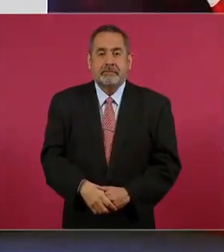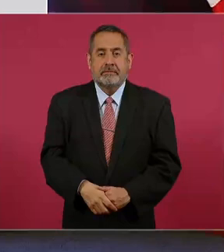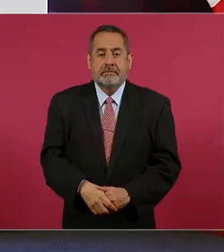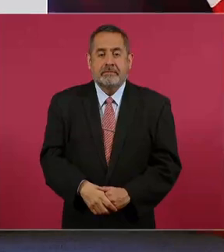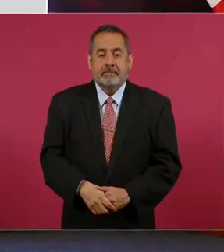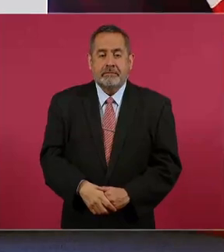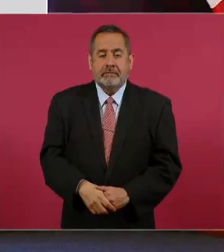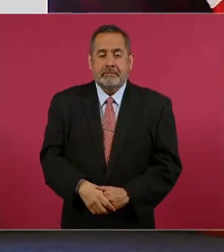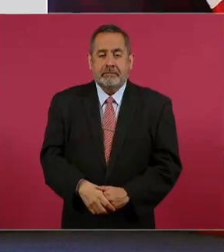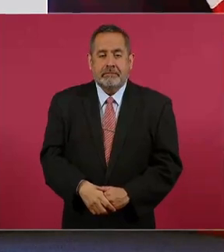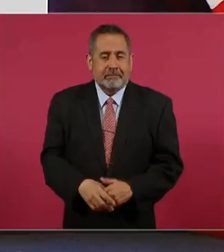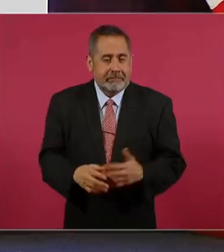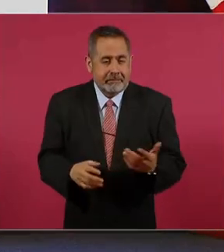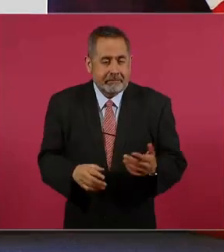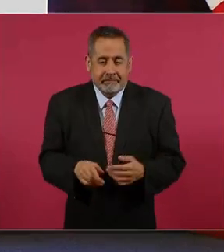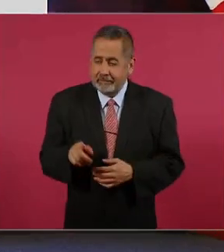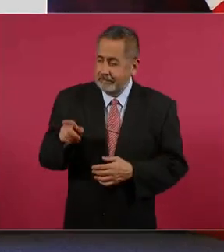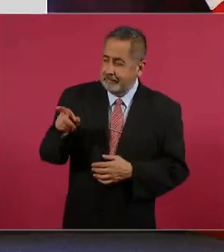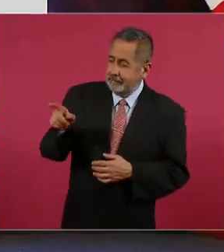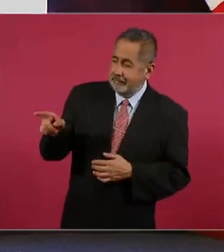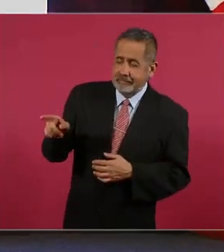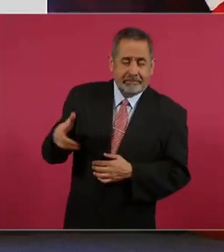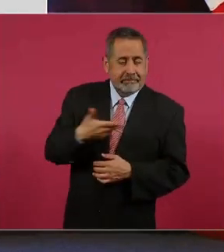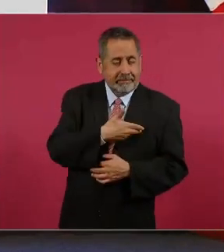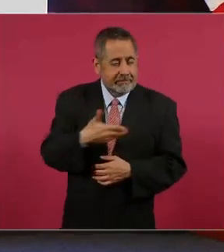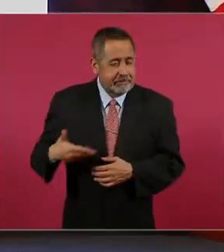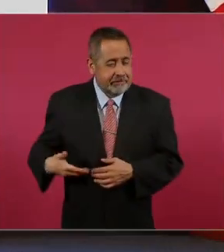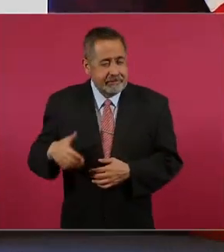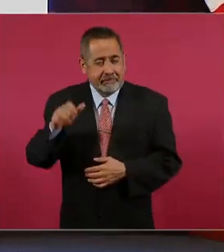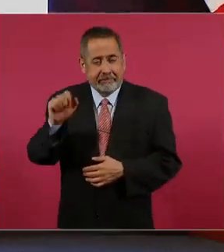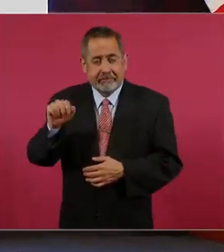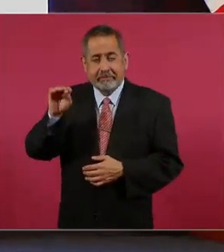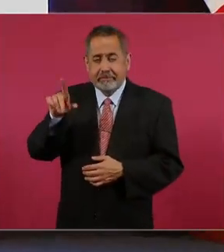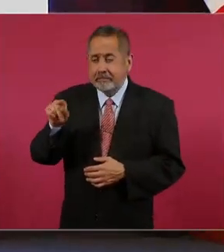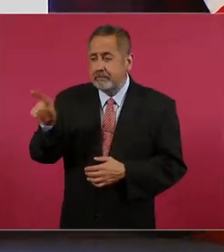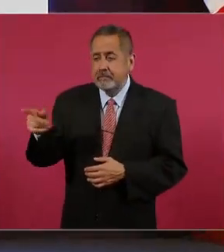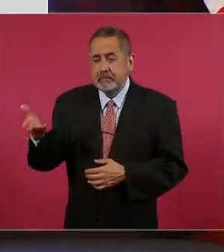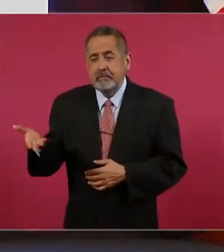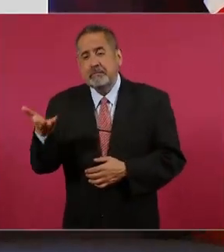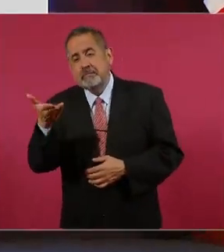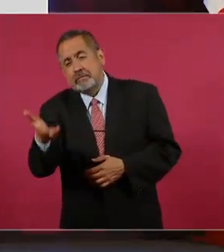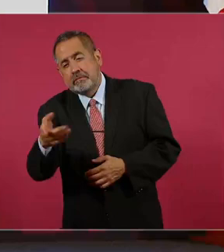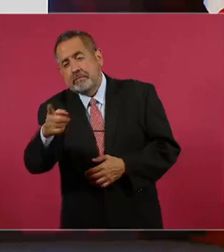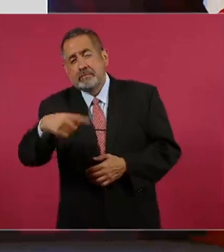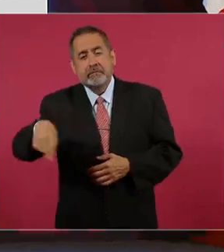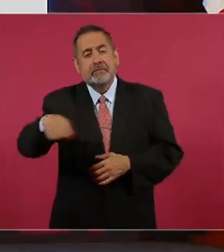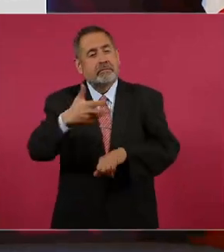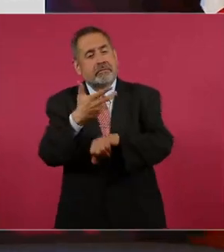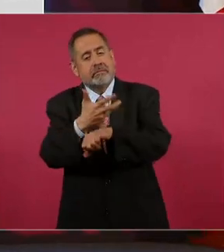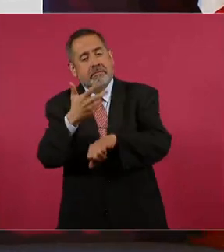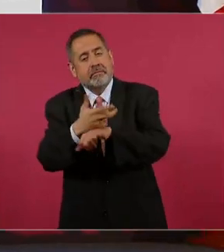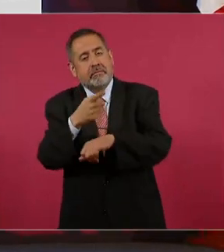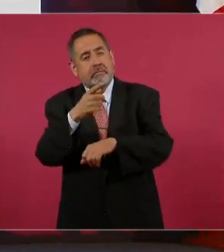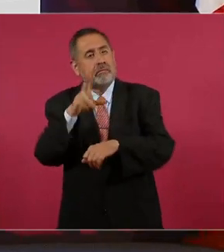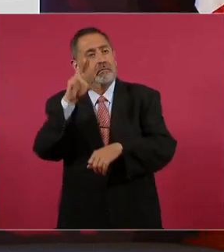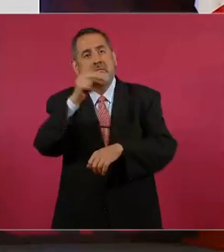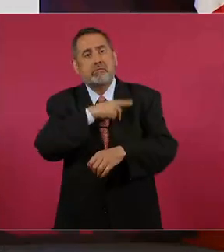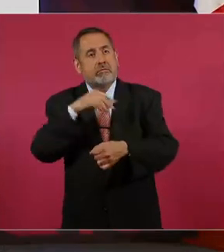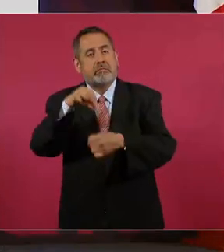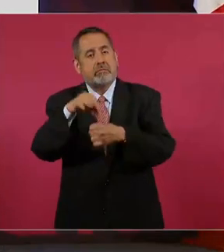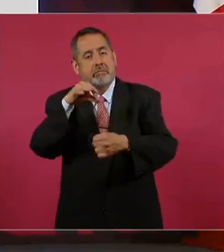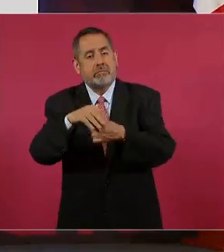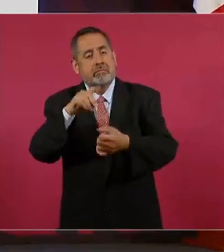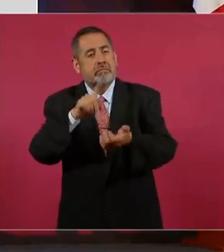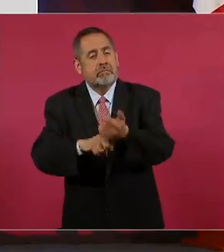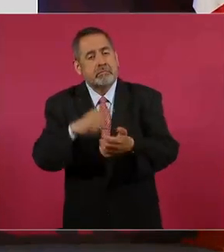¿A poco el presidente Andrés Manuel López Obrador le pedirá a los paisanos en Estados Unidos que no vote por Donald